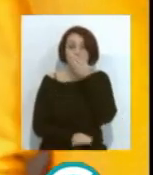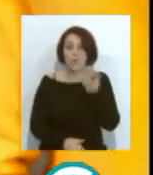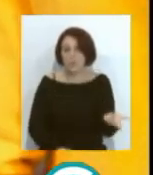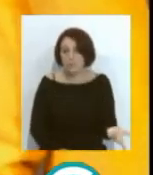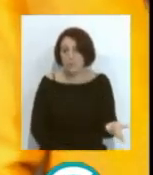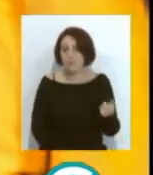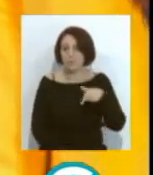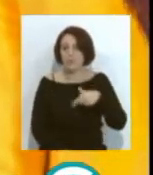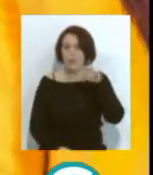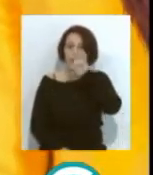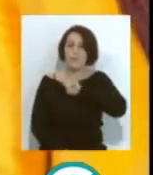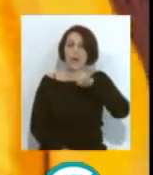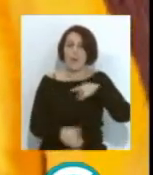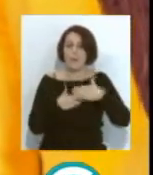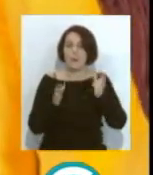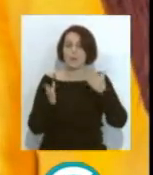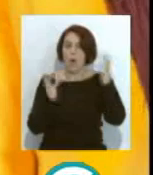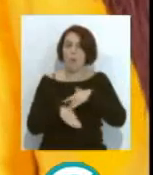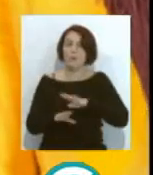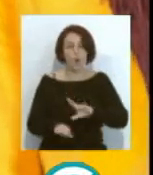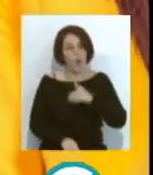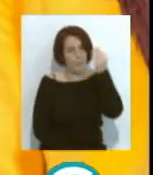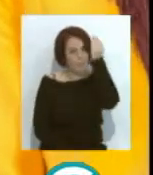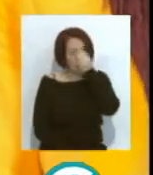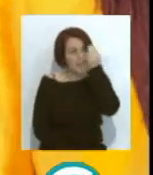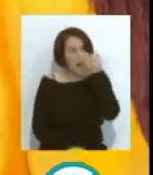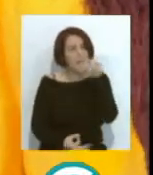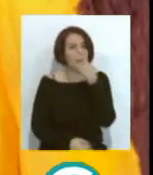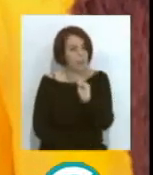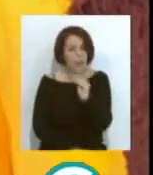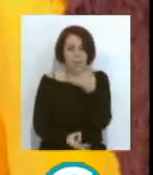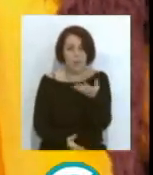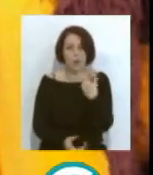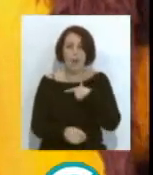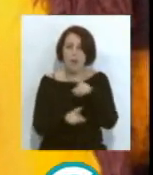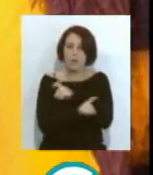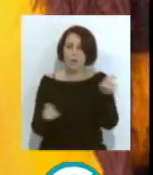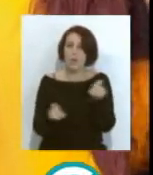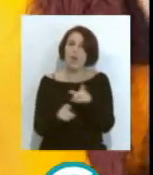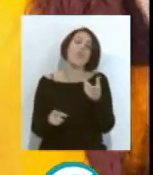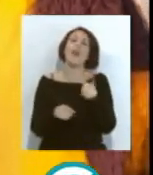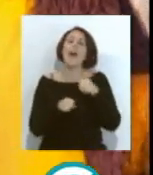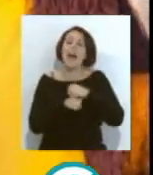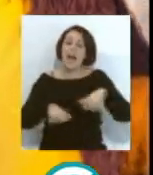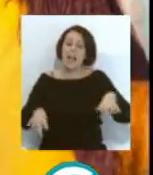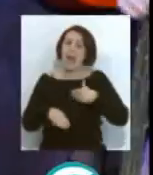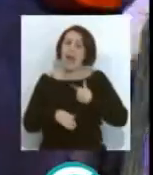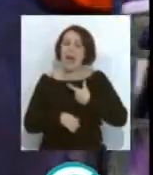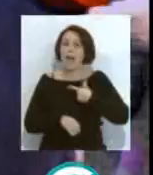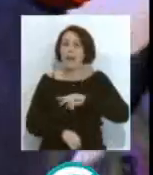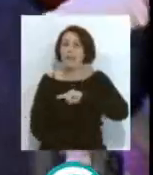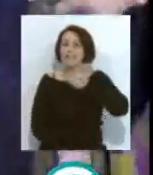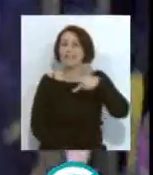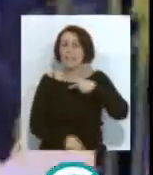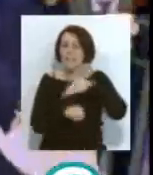habrá estreno en el Falla, pero ojo, ¿qué te ha parecido? Te lo tengo que preguntar, David, el anuncio de las galas de semifinalistas